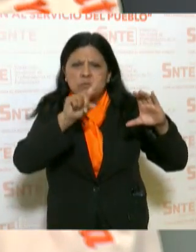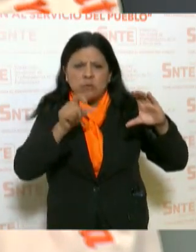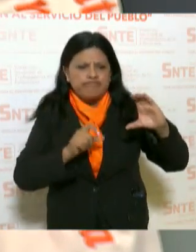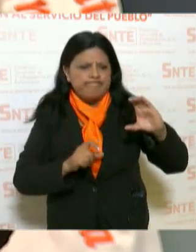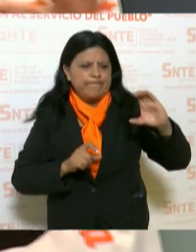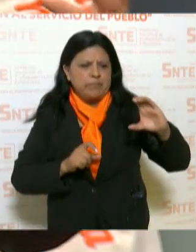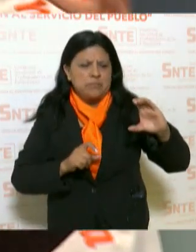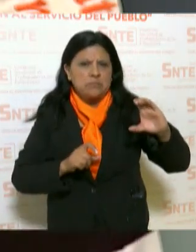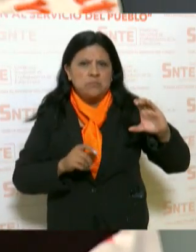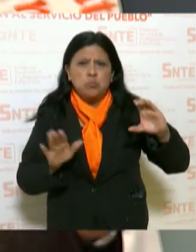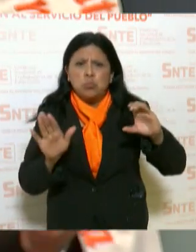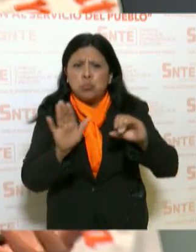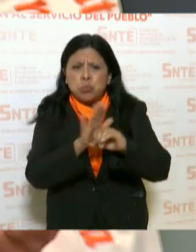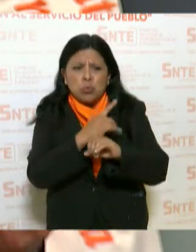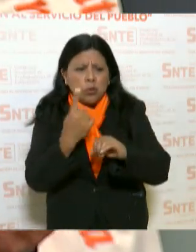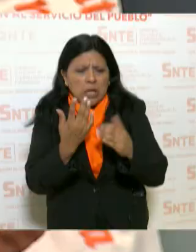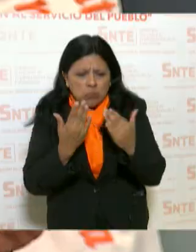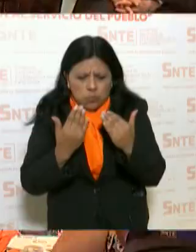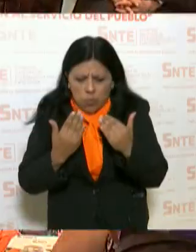porque ¿de dónde